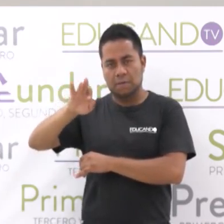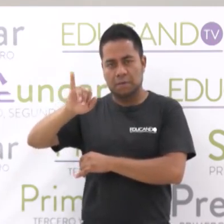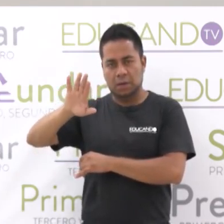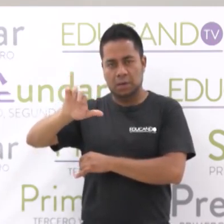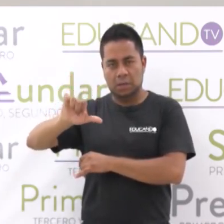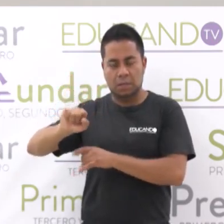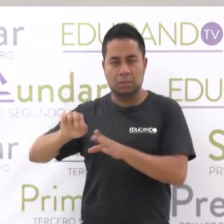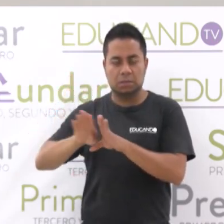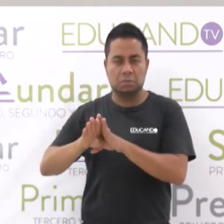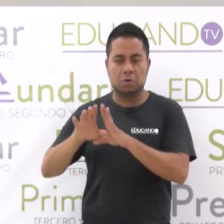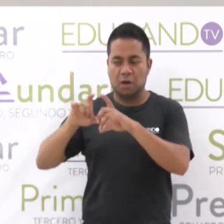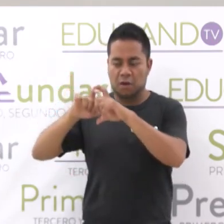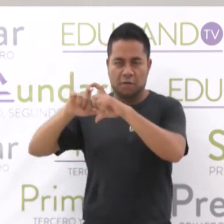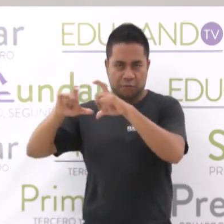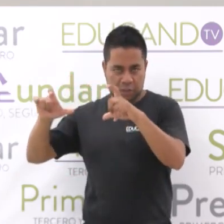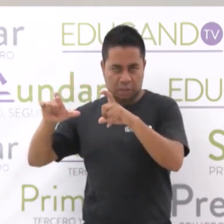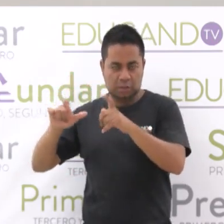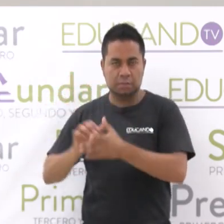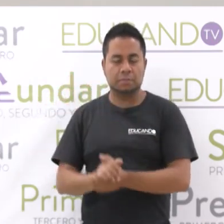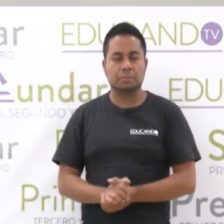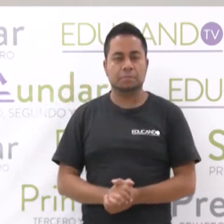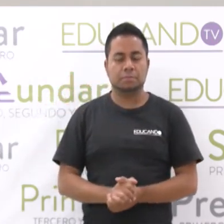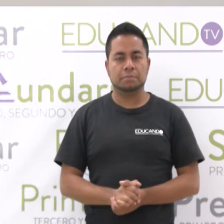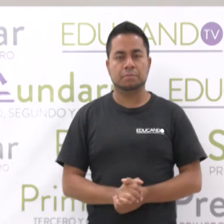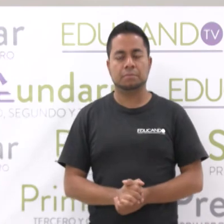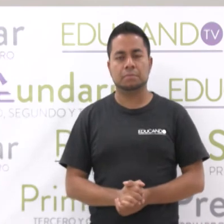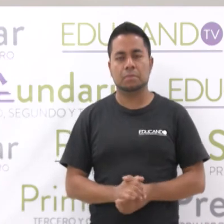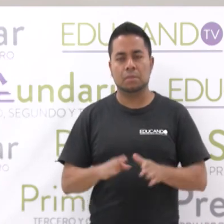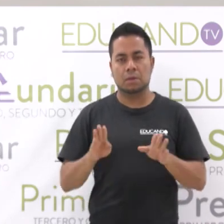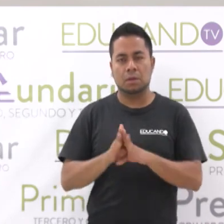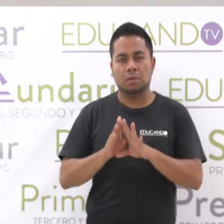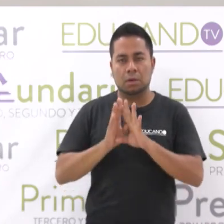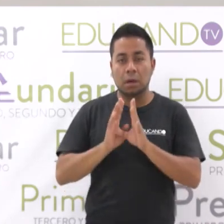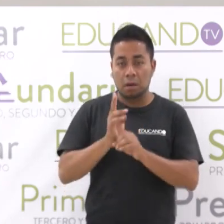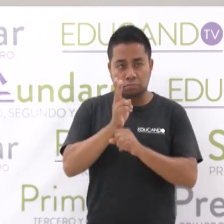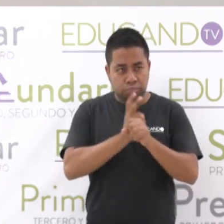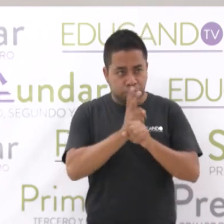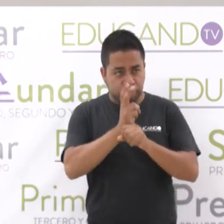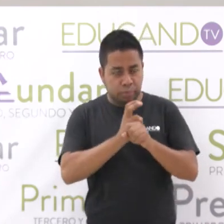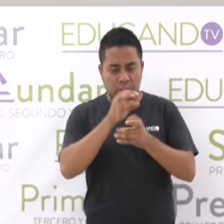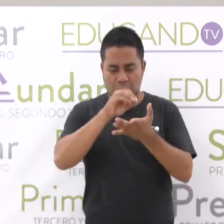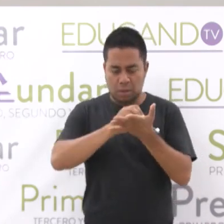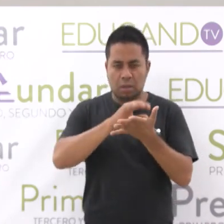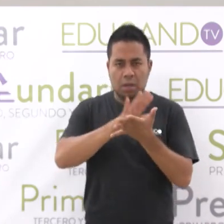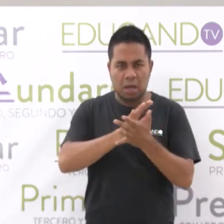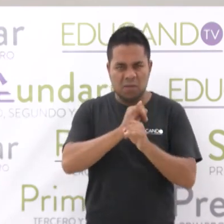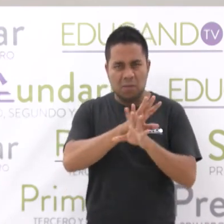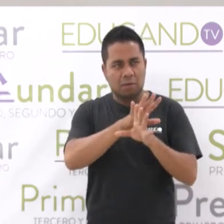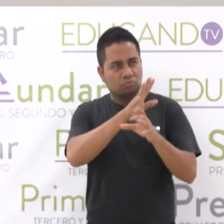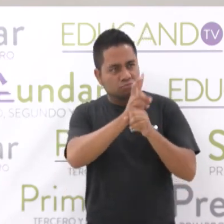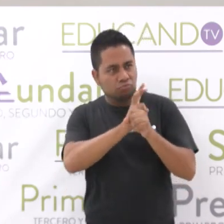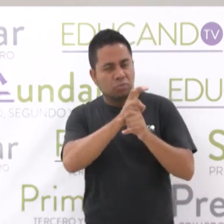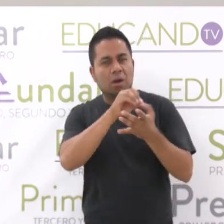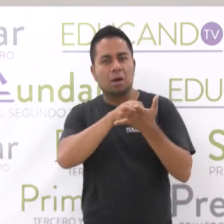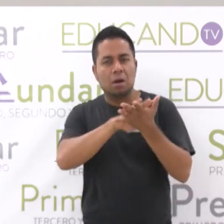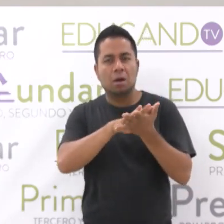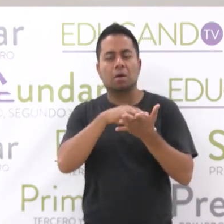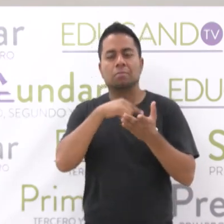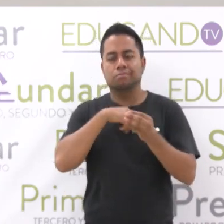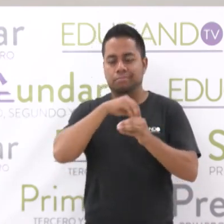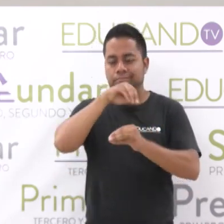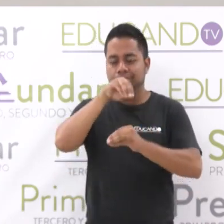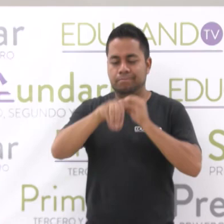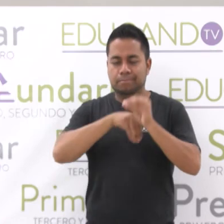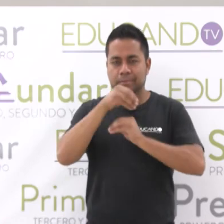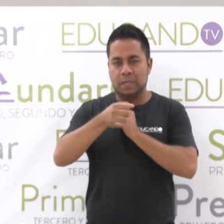de hoy, las fichas. Y entonces una vez que uno recopila y registra esta información, pues uno la va incorporando